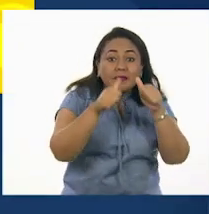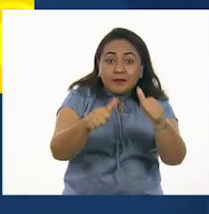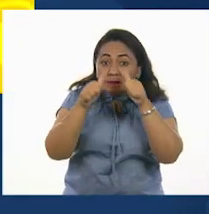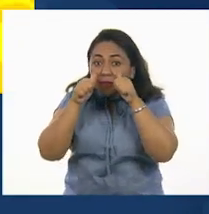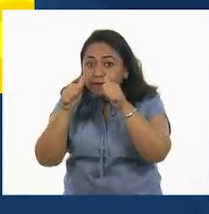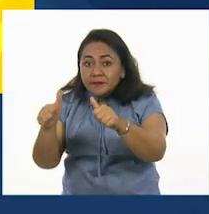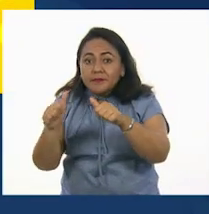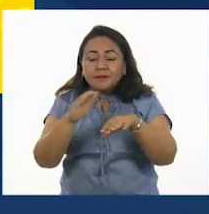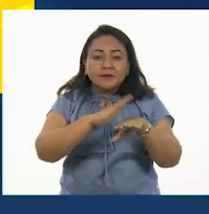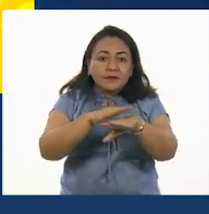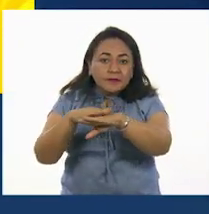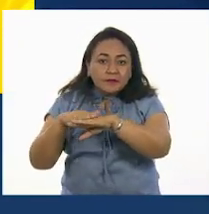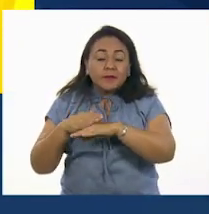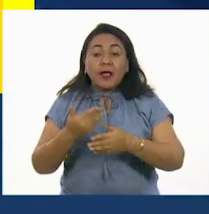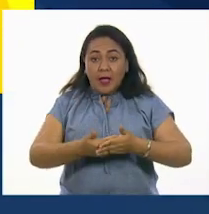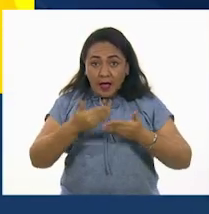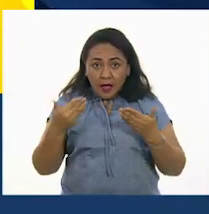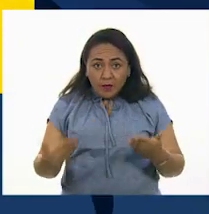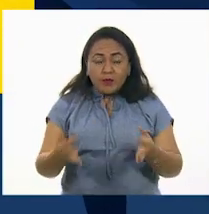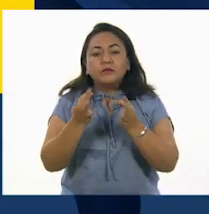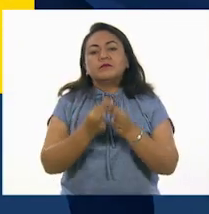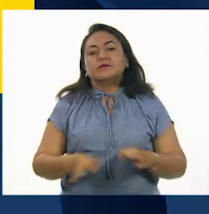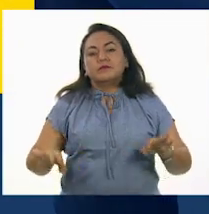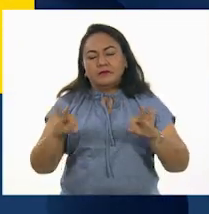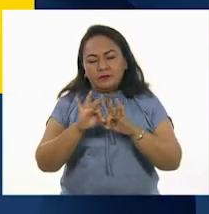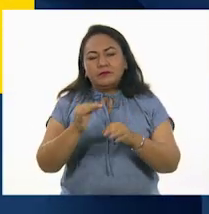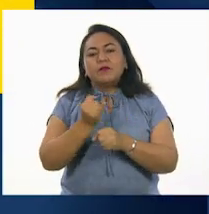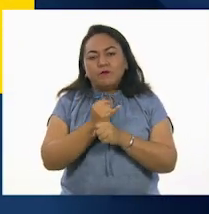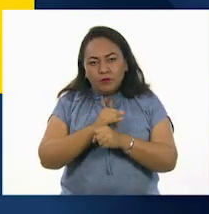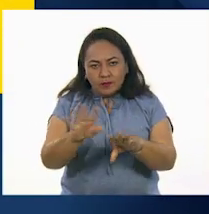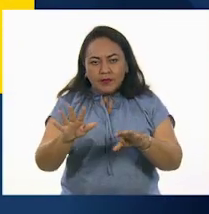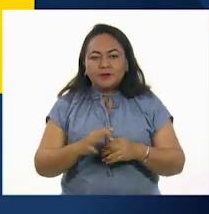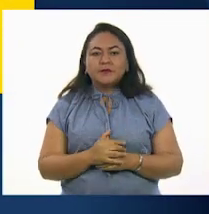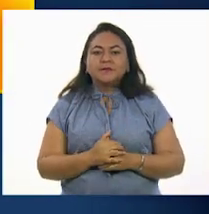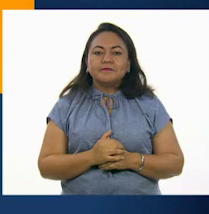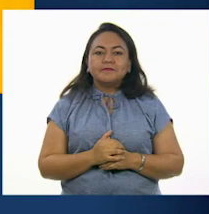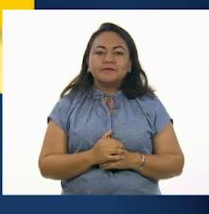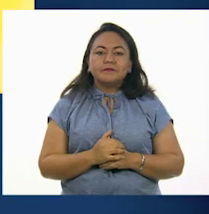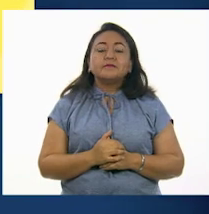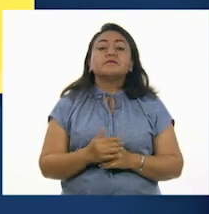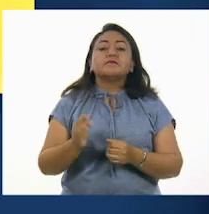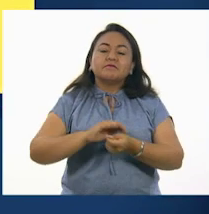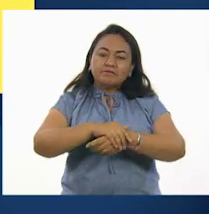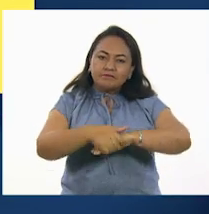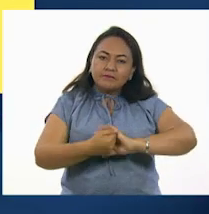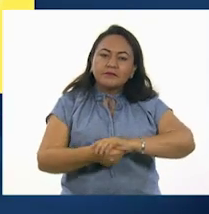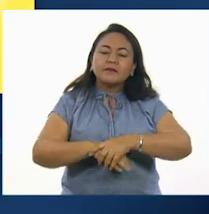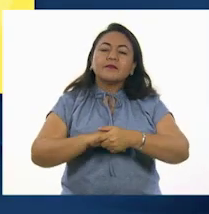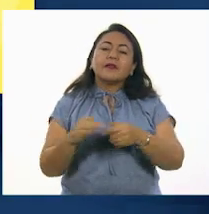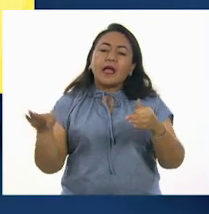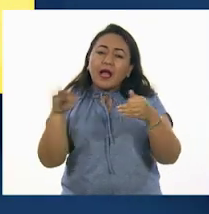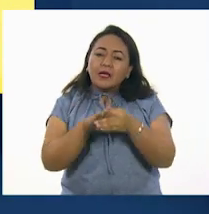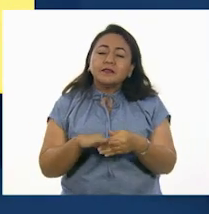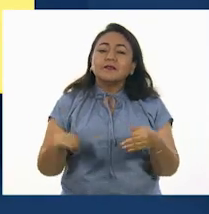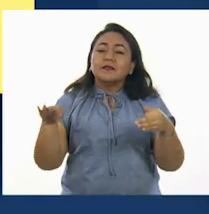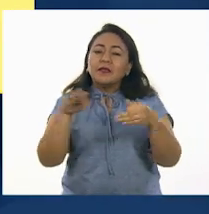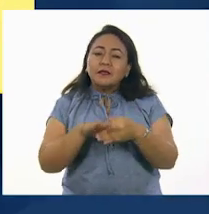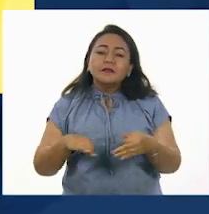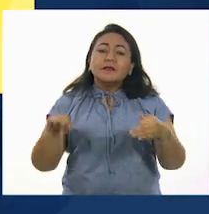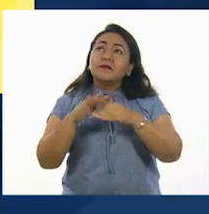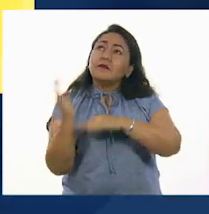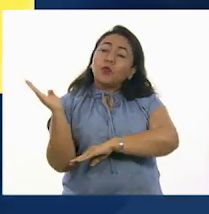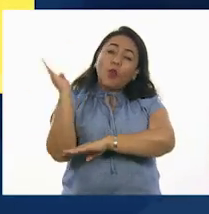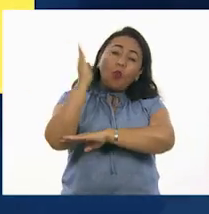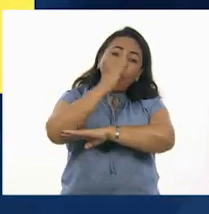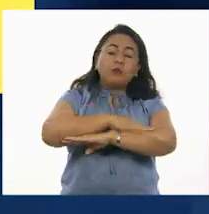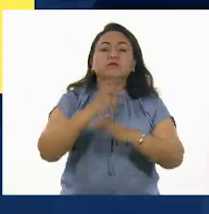¡Atención! ¡Atención! A continuación, información importante. Lavarnos las manos varias veces al día es